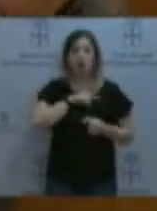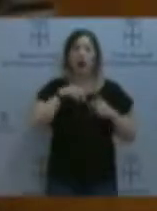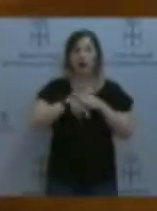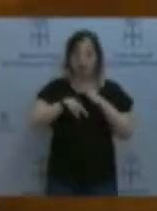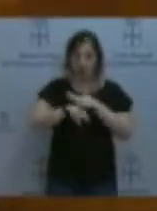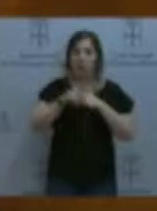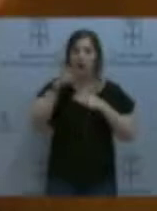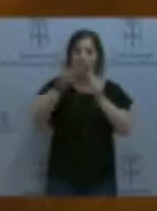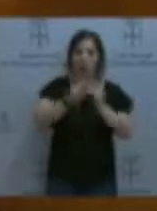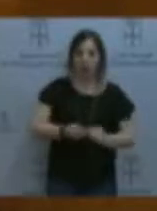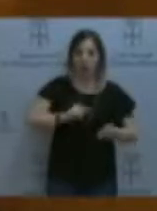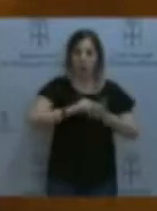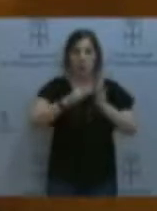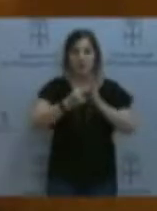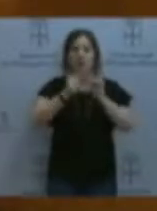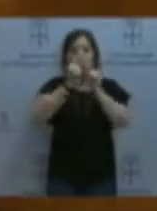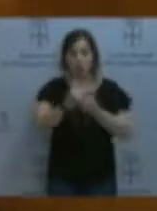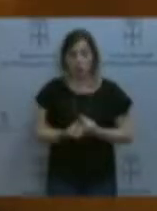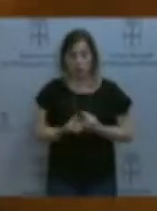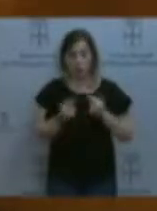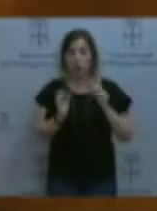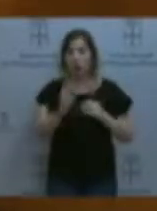consignación 2019 y otra 2020.